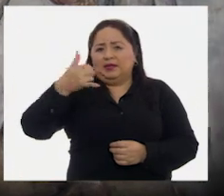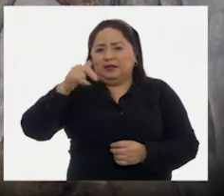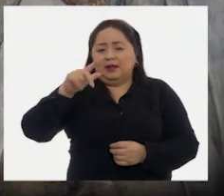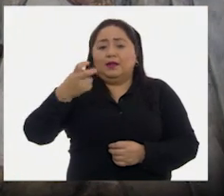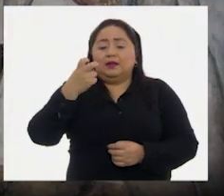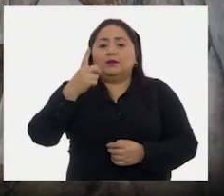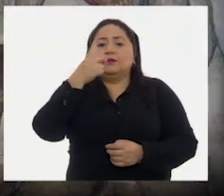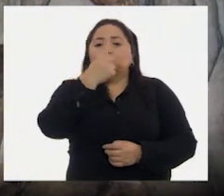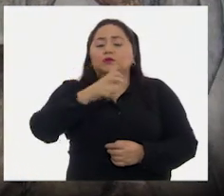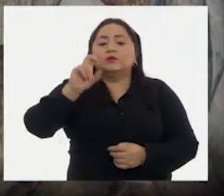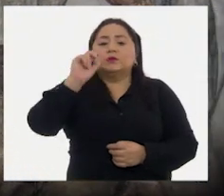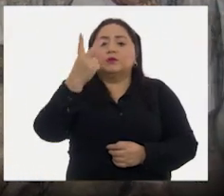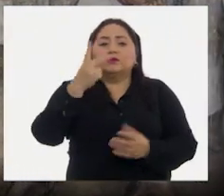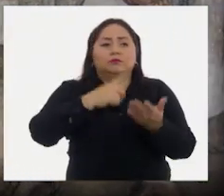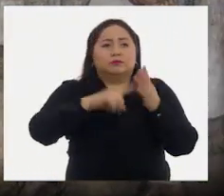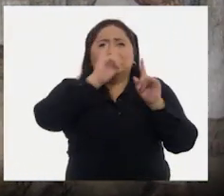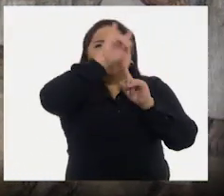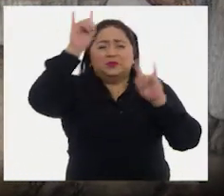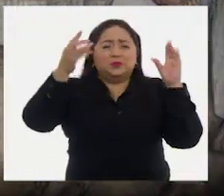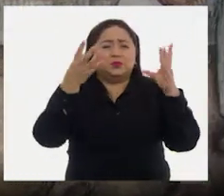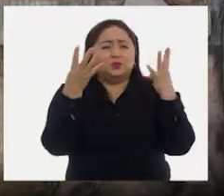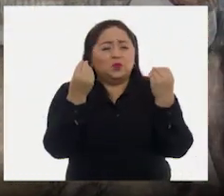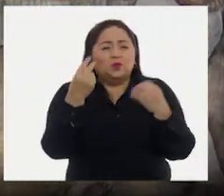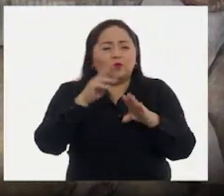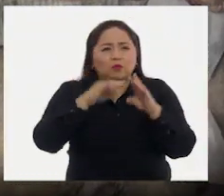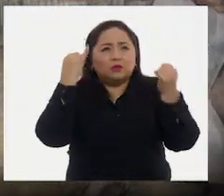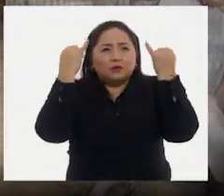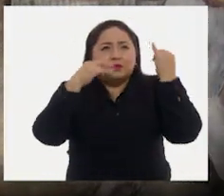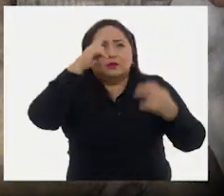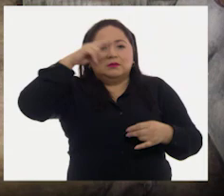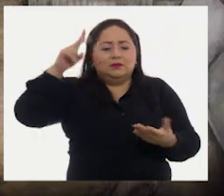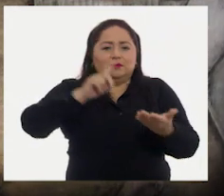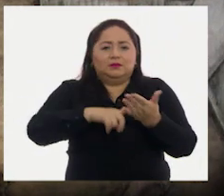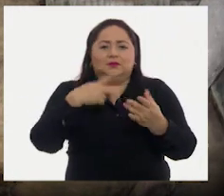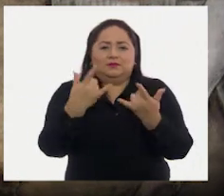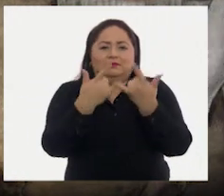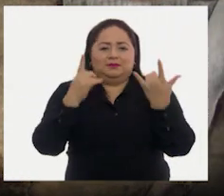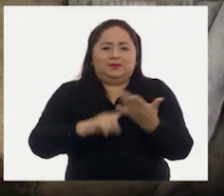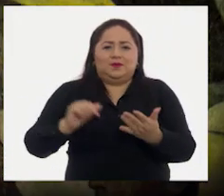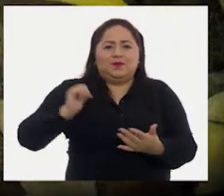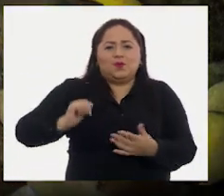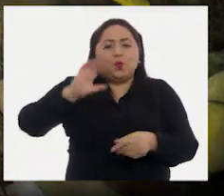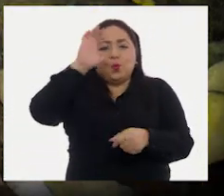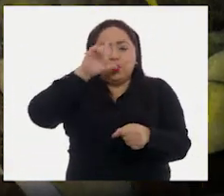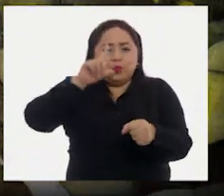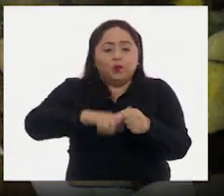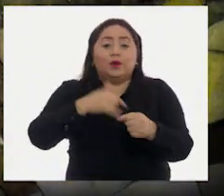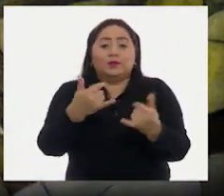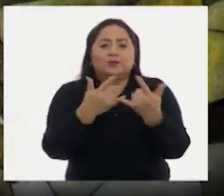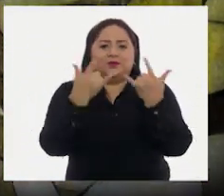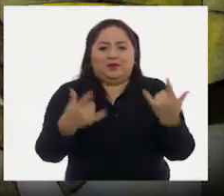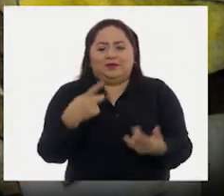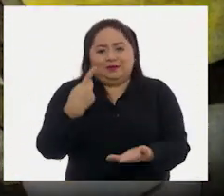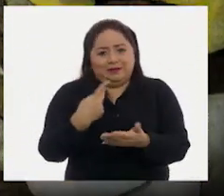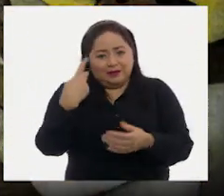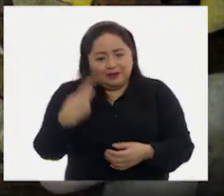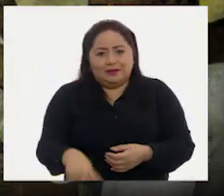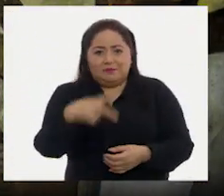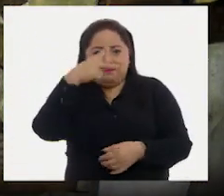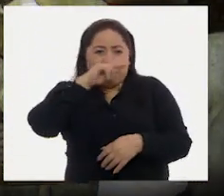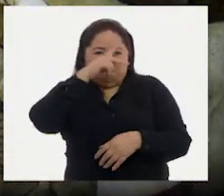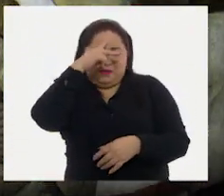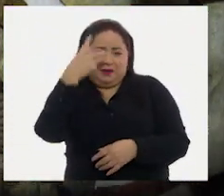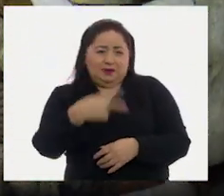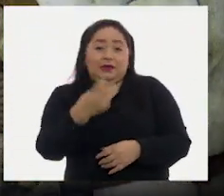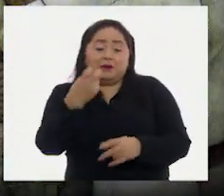en 235 tableros en los que plasmó sus ideas sobre las fuentes de la identidad cultural y la historia del país.